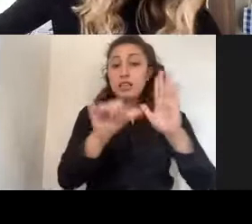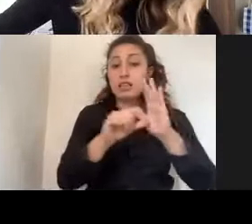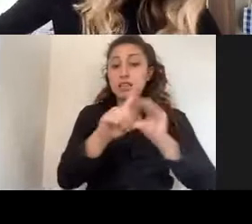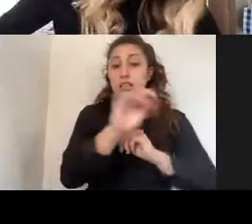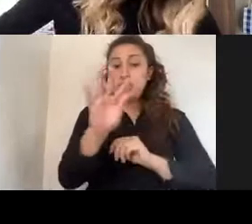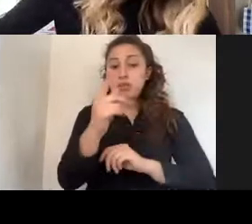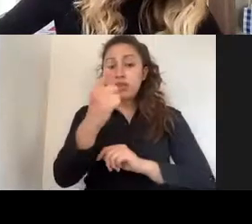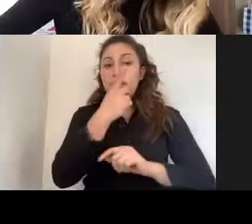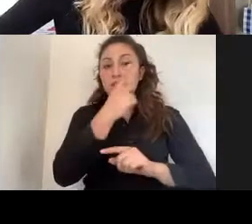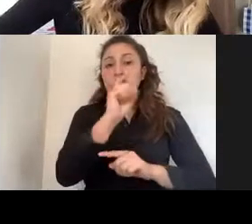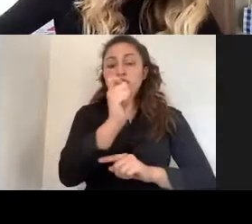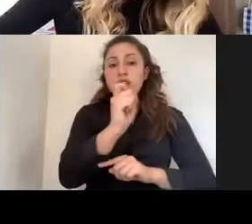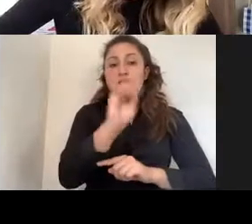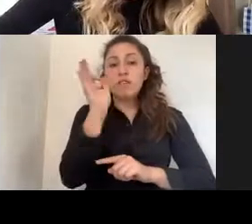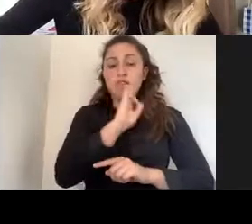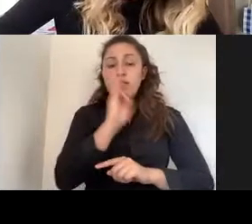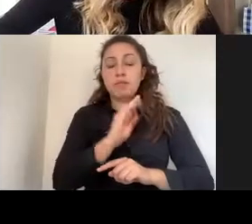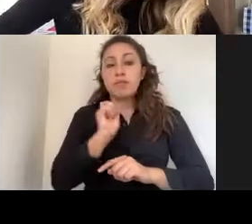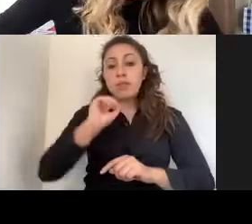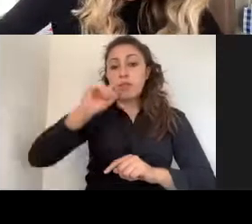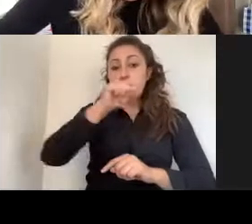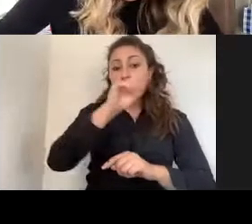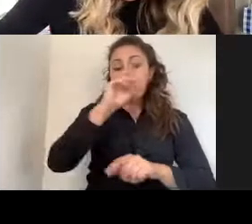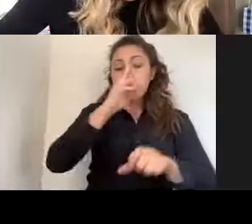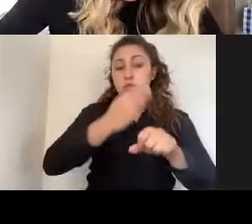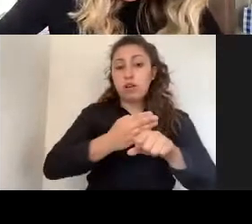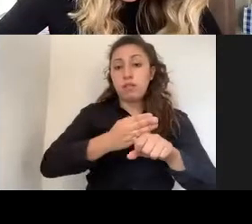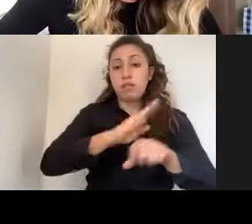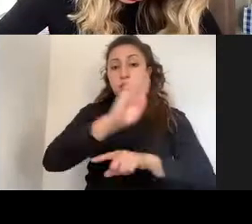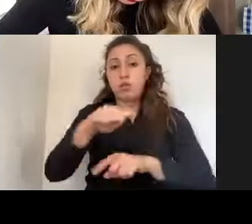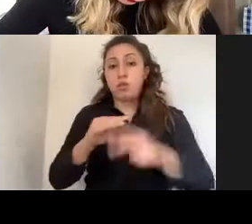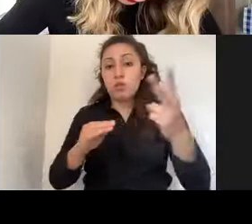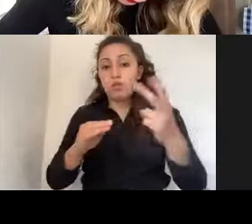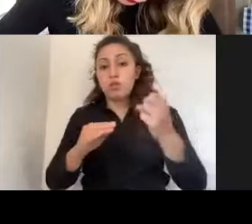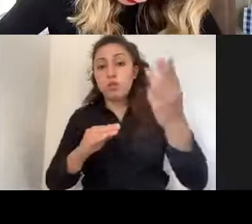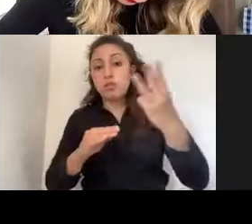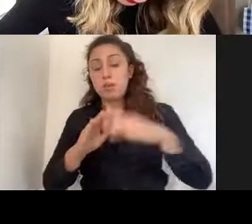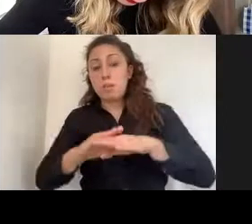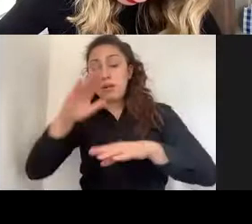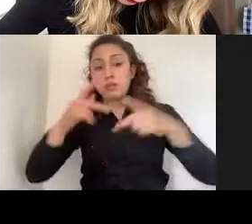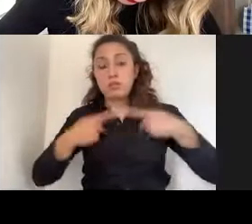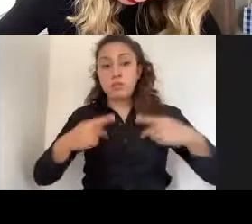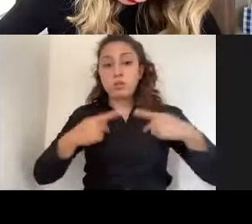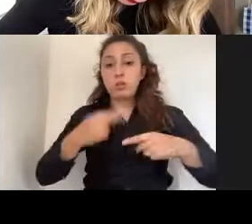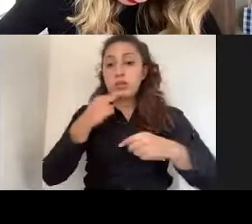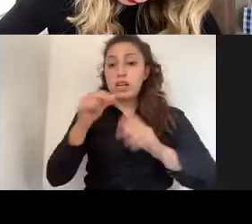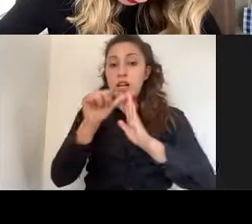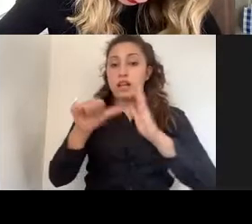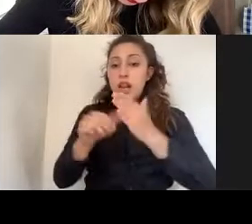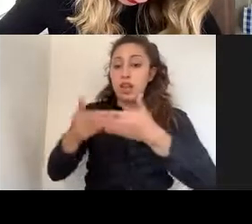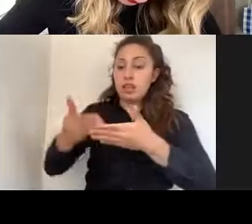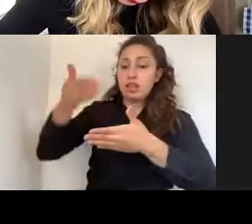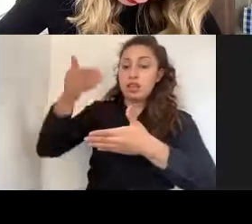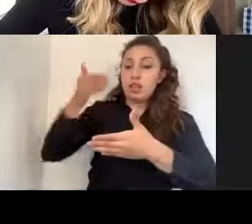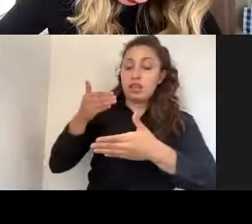se cause homicidio de dos o más personas en las circunstancias previstas en el artículo anterior u ocurran dos o más